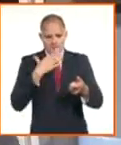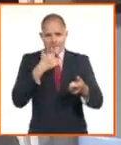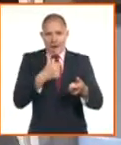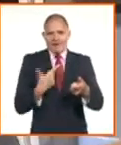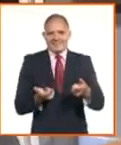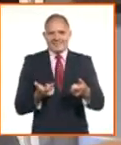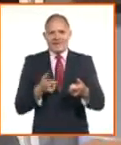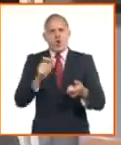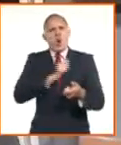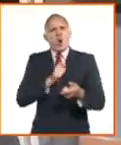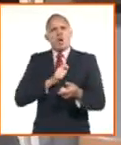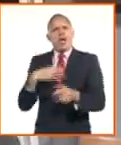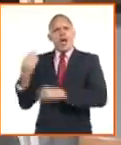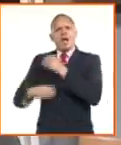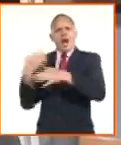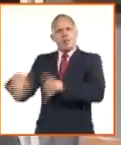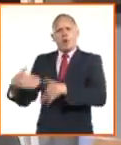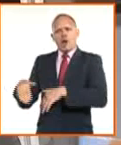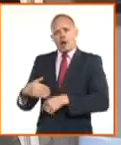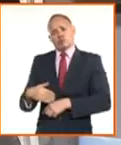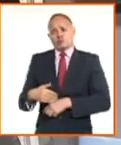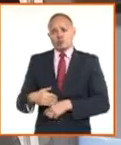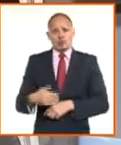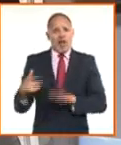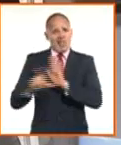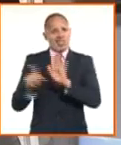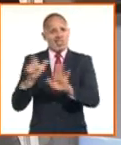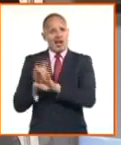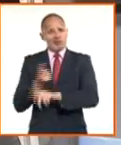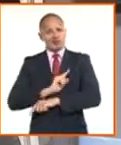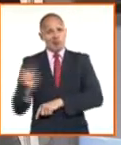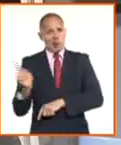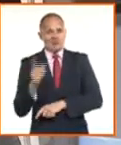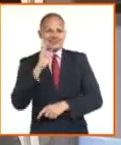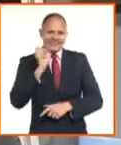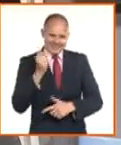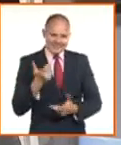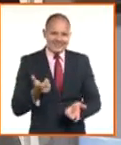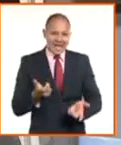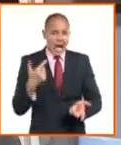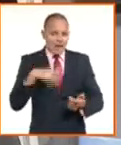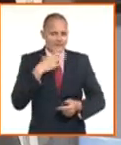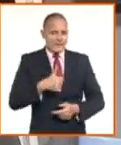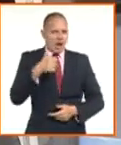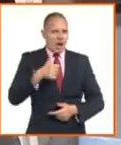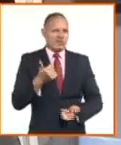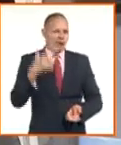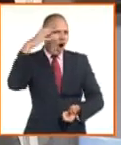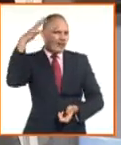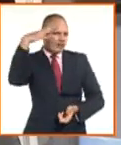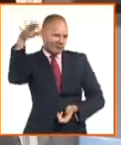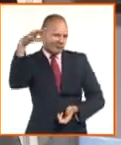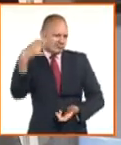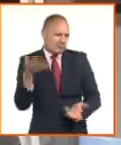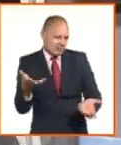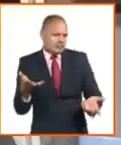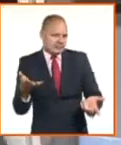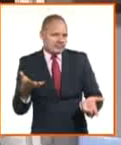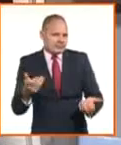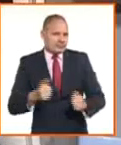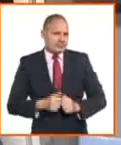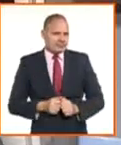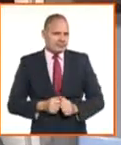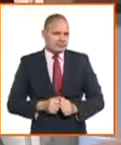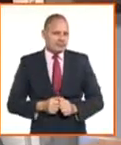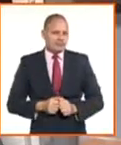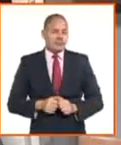recuerdo que en la estructura que hemos hablado, la circulación mercantil minorista del país, más de un 75% es en moneda nacional. Okay. O sea,